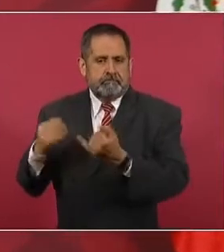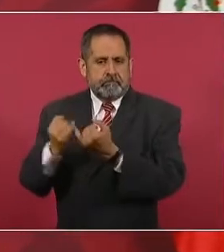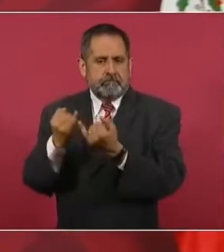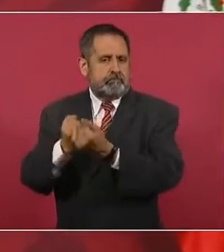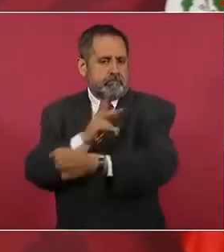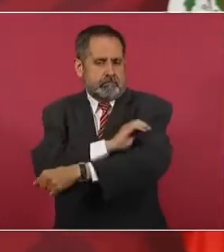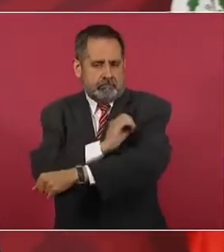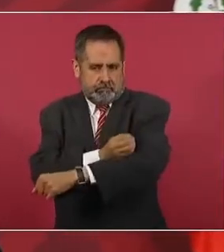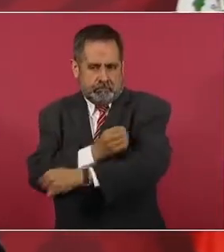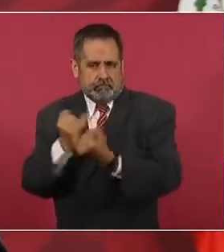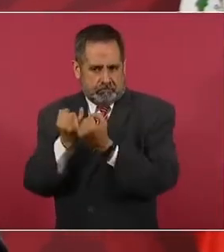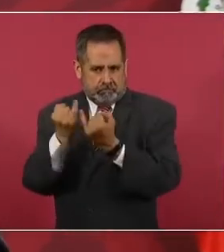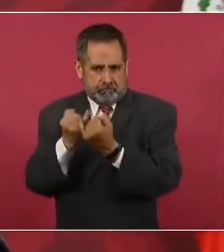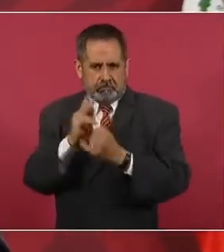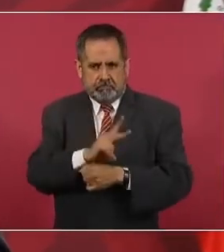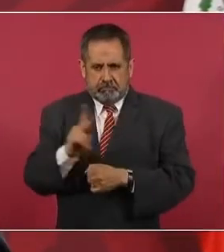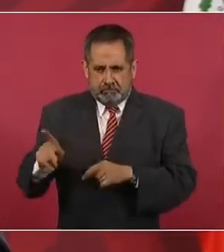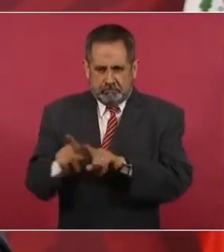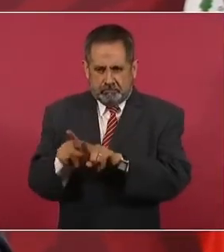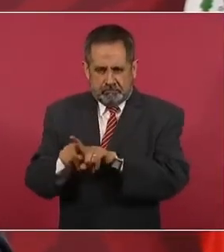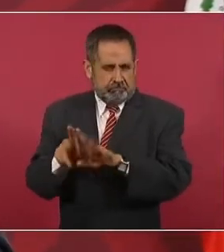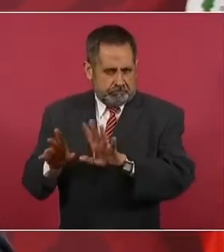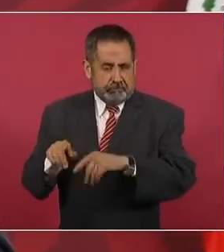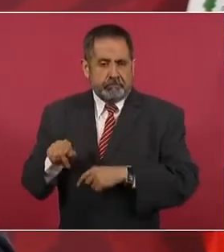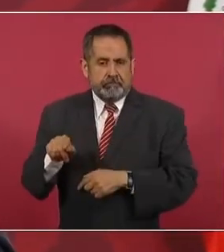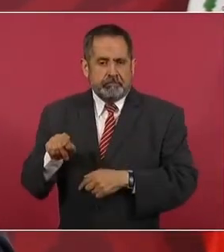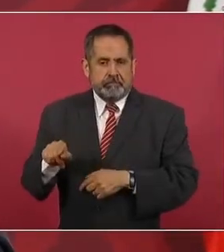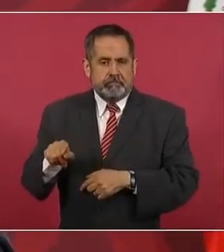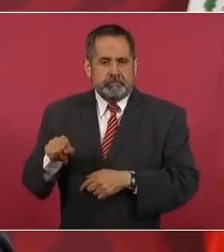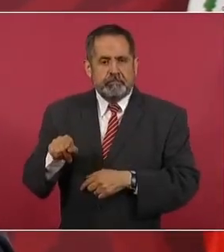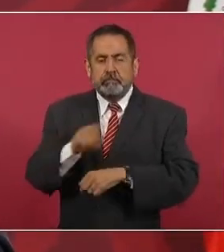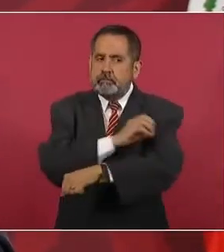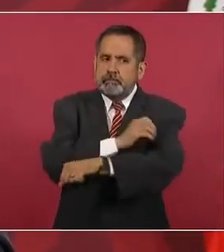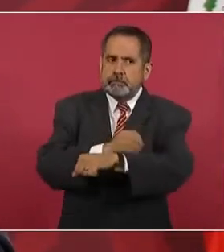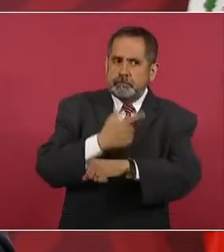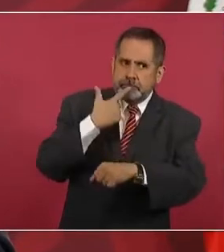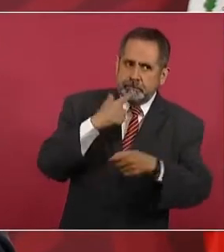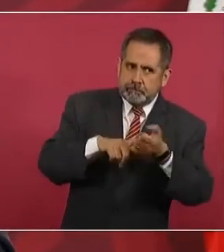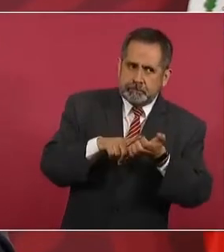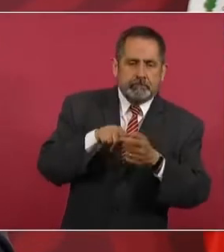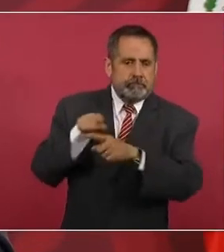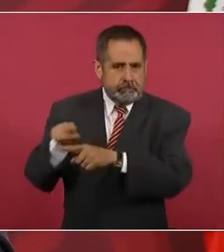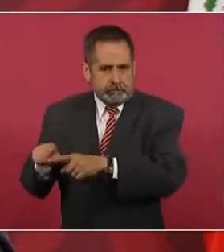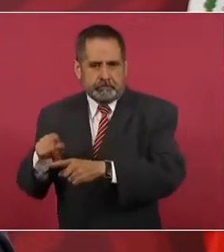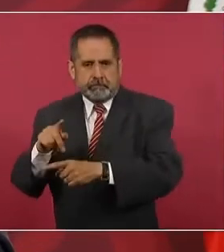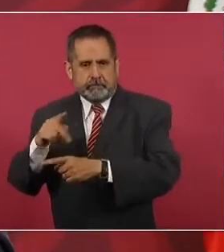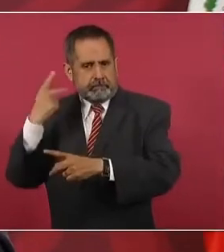Obregón, después la de Celaya.